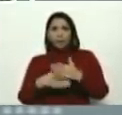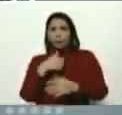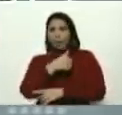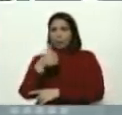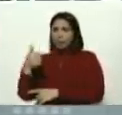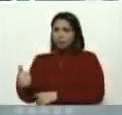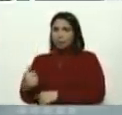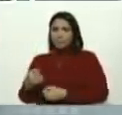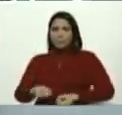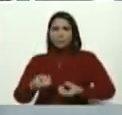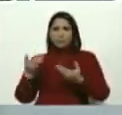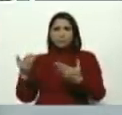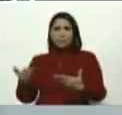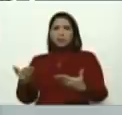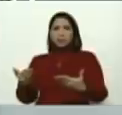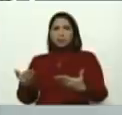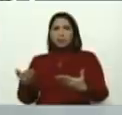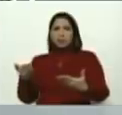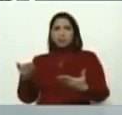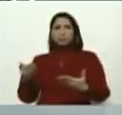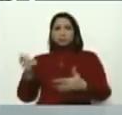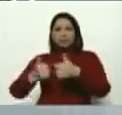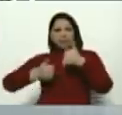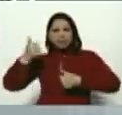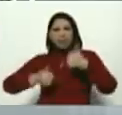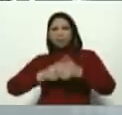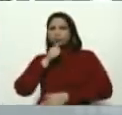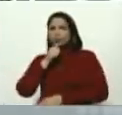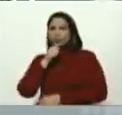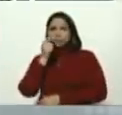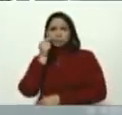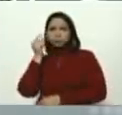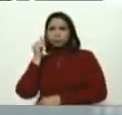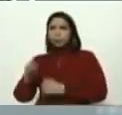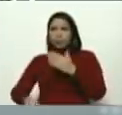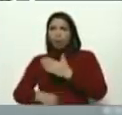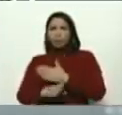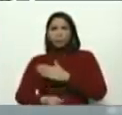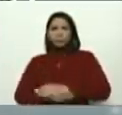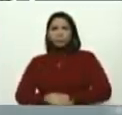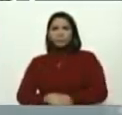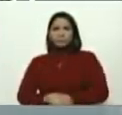presente sus planchas, sus candidatos, sus candidatas. Y vamos.